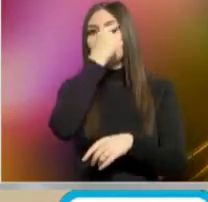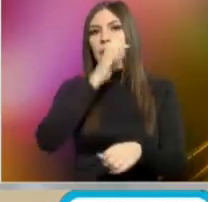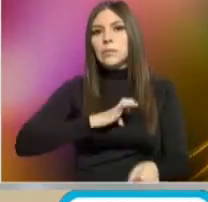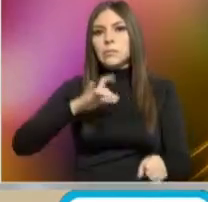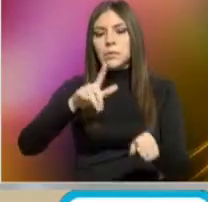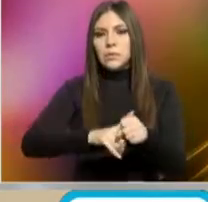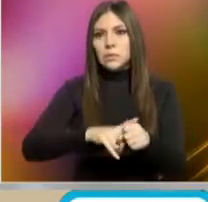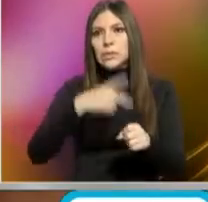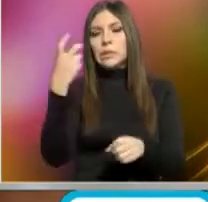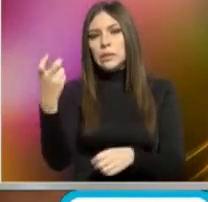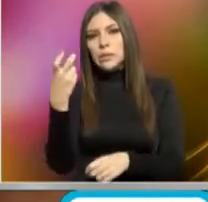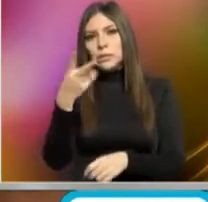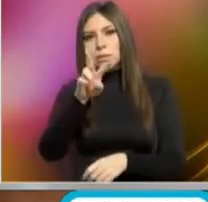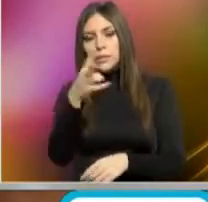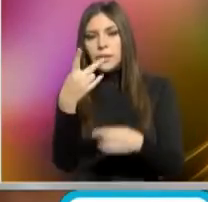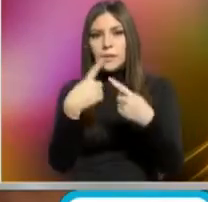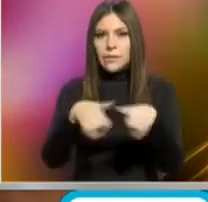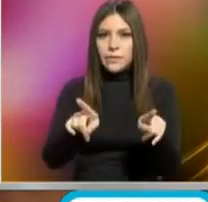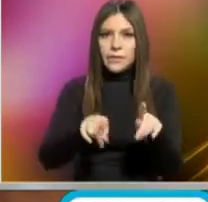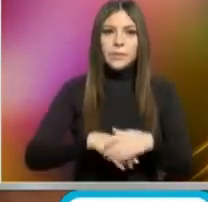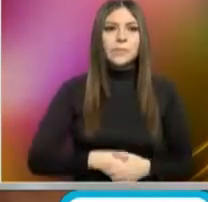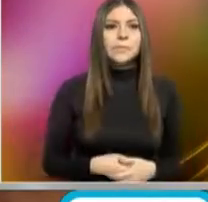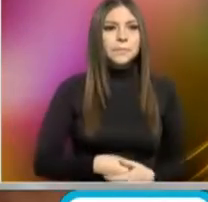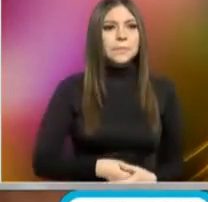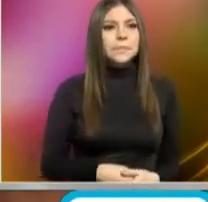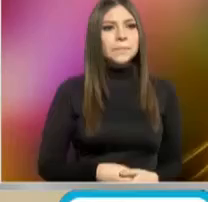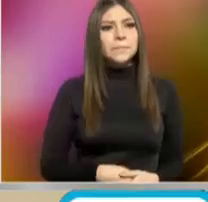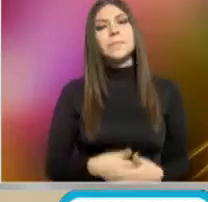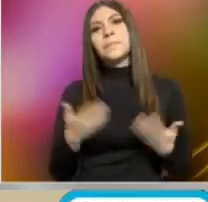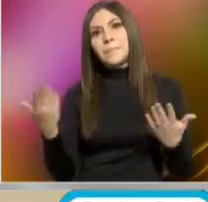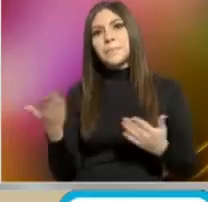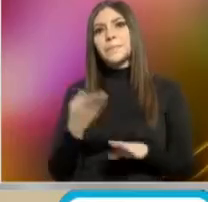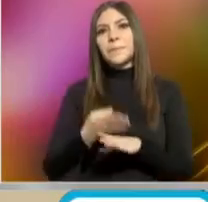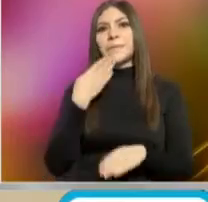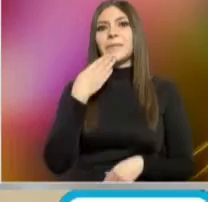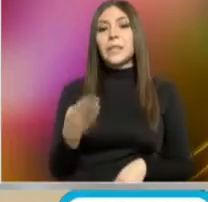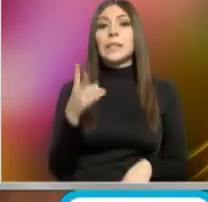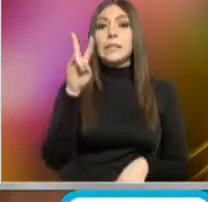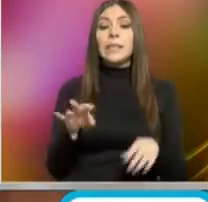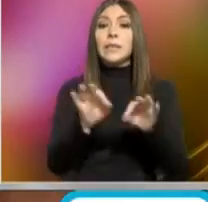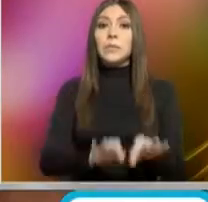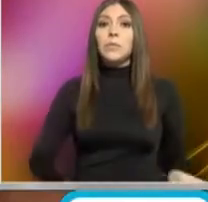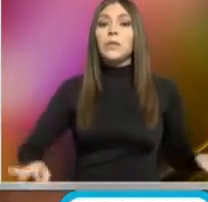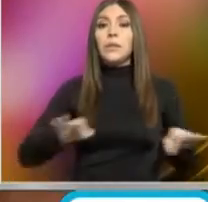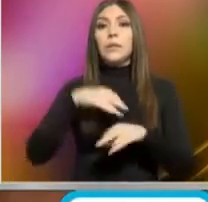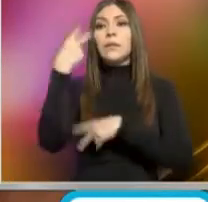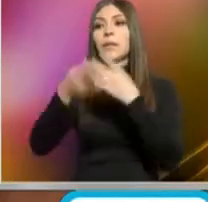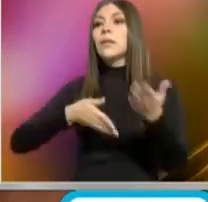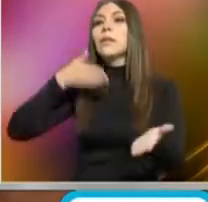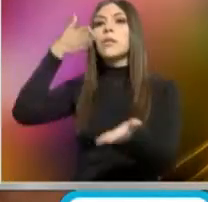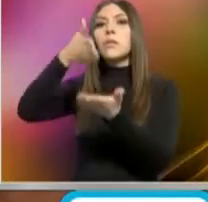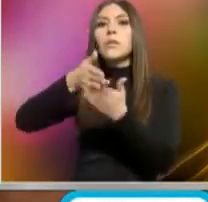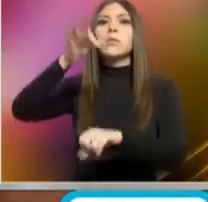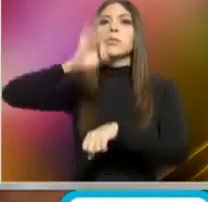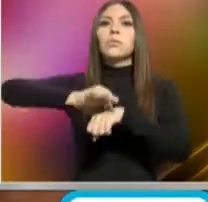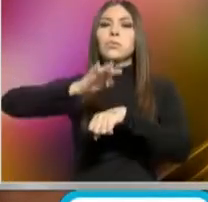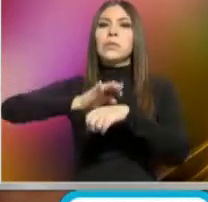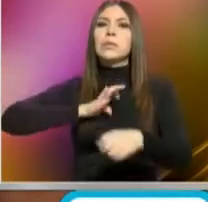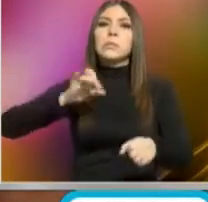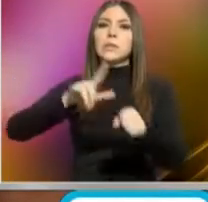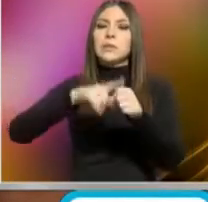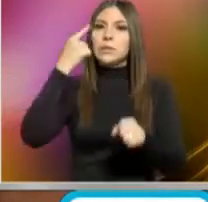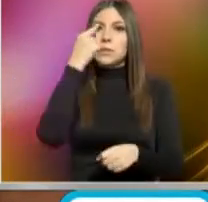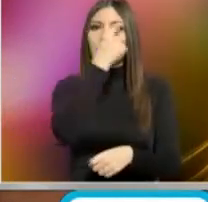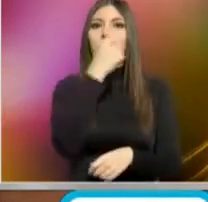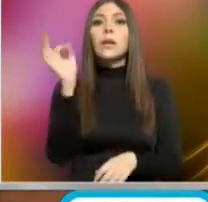catarata. En fin, esa es la gran diferencia, ¿no? Muy bien. Ahí está. Muy bien, muy importante sobre todo acudir al especialista ante